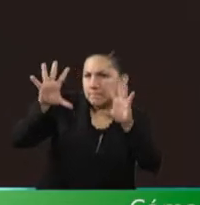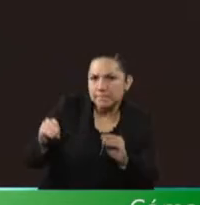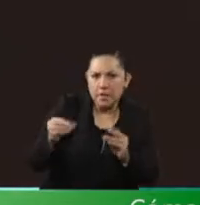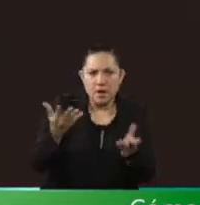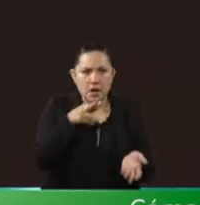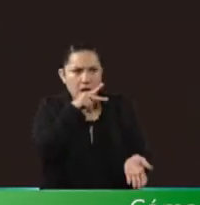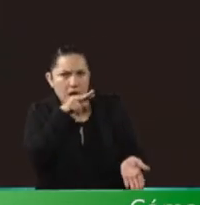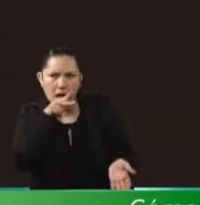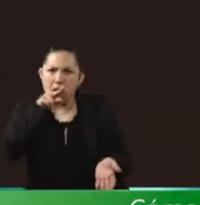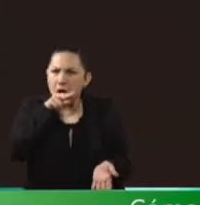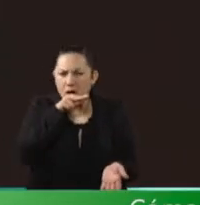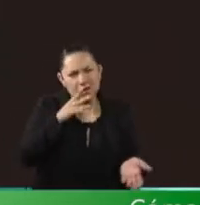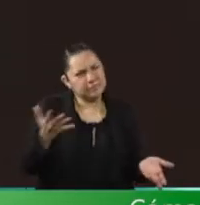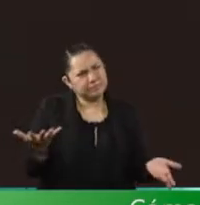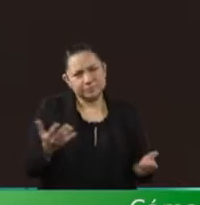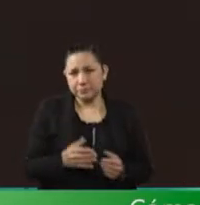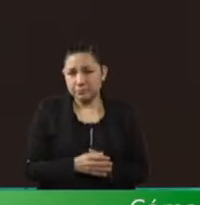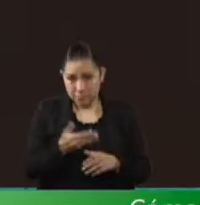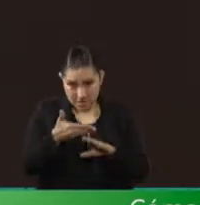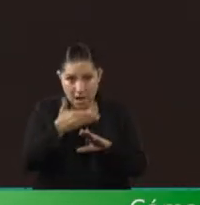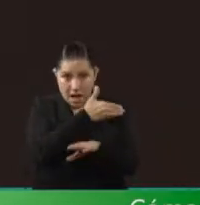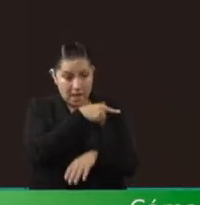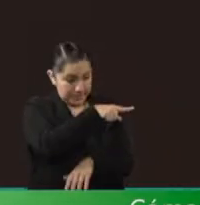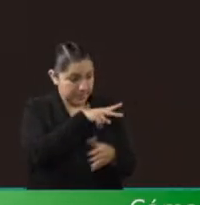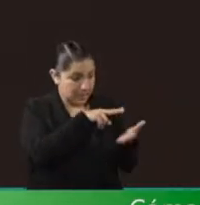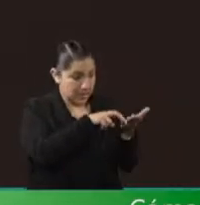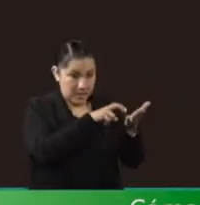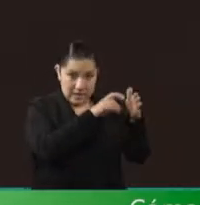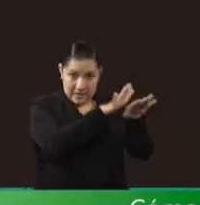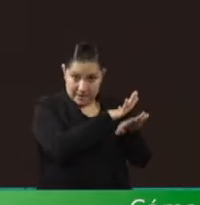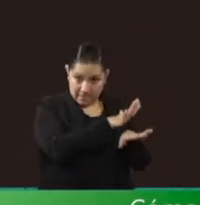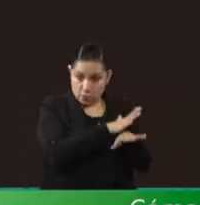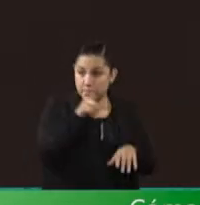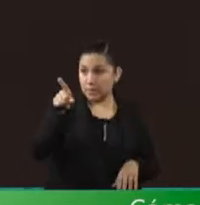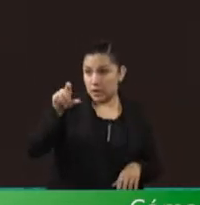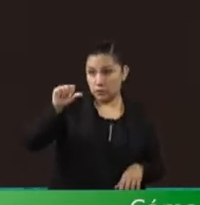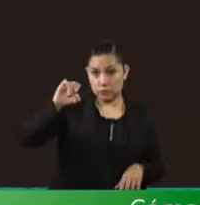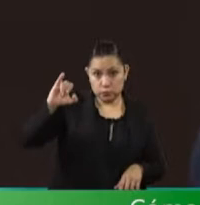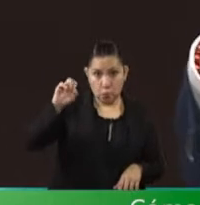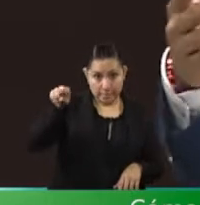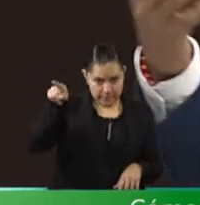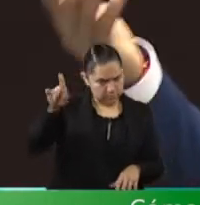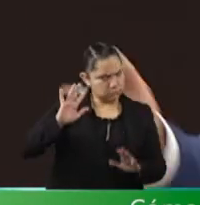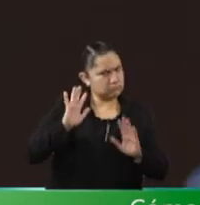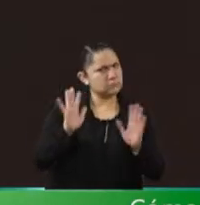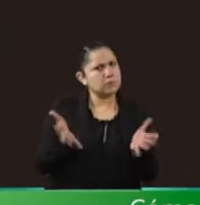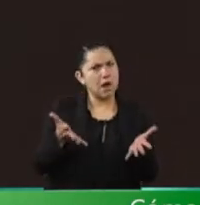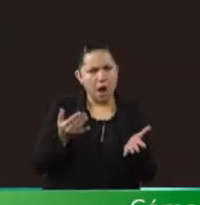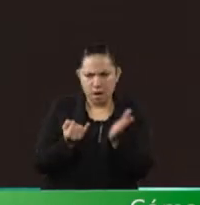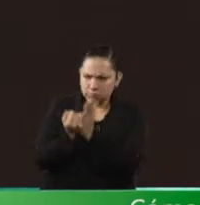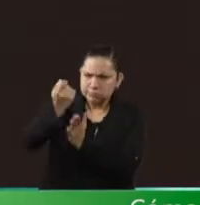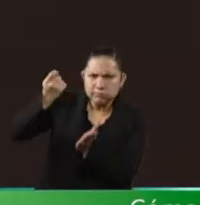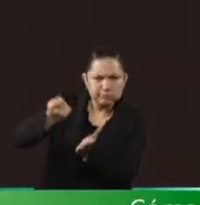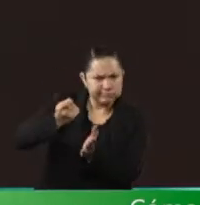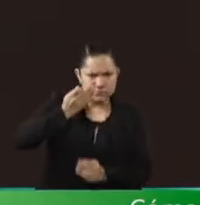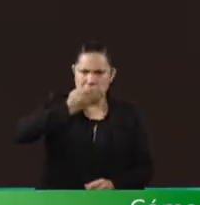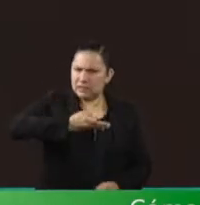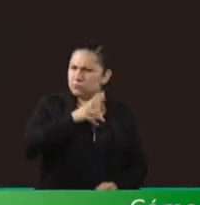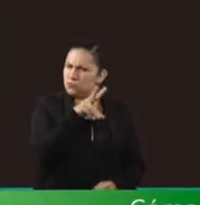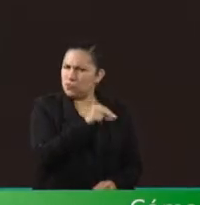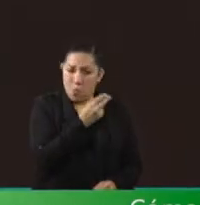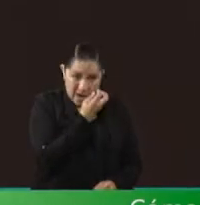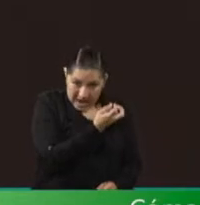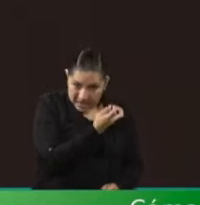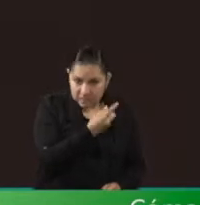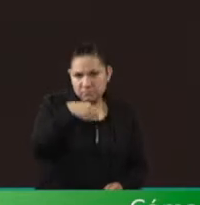había sido rechazada por la suprema corte de justicia de la nación no es más que un retroceso para México y es impulsada